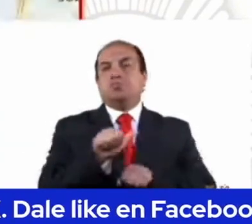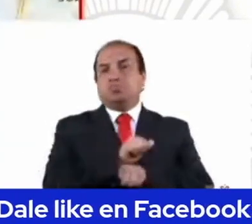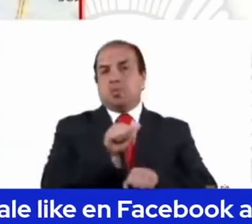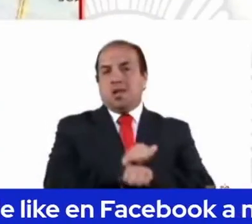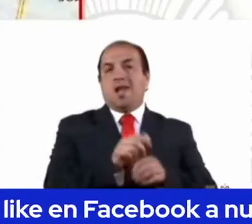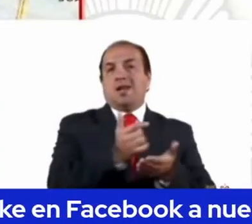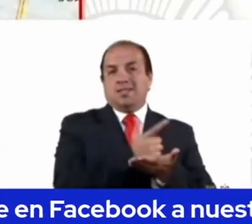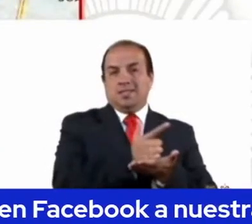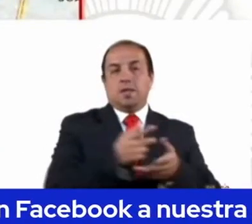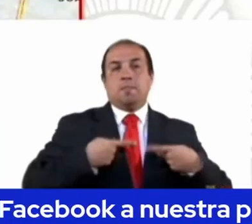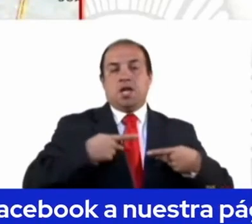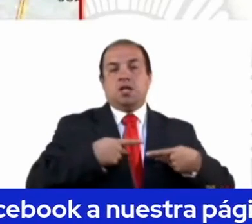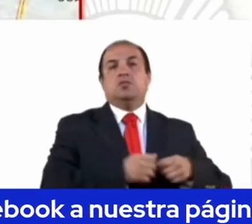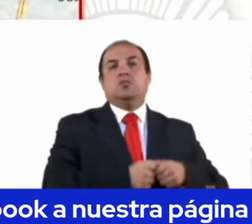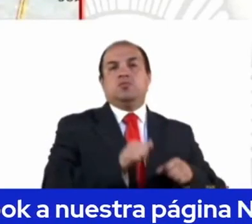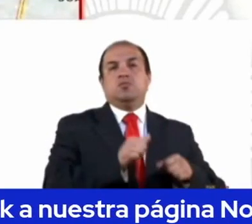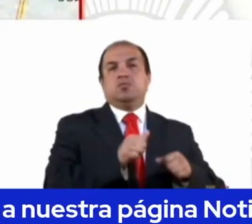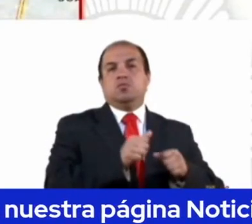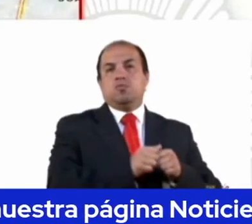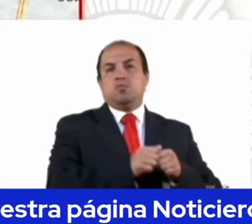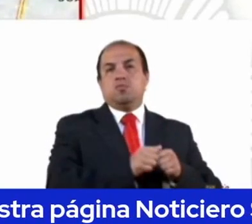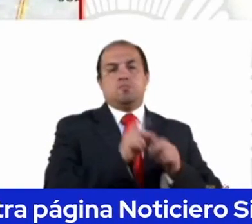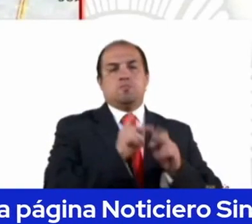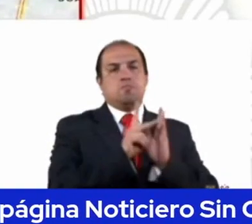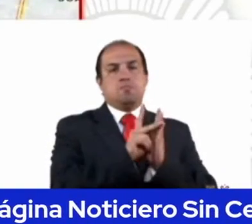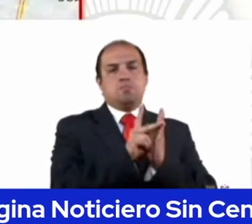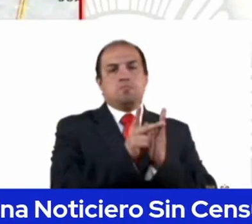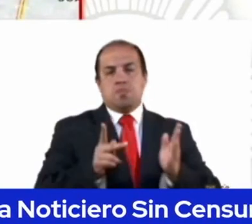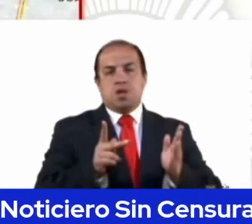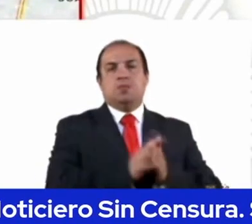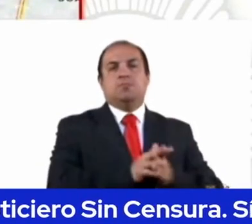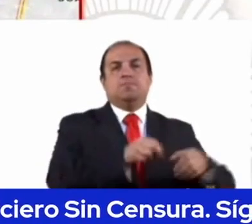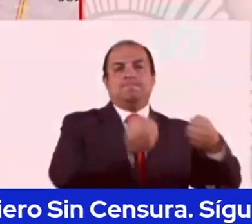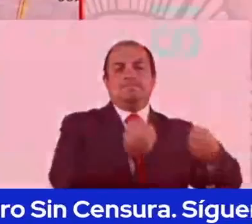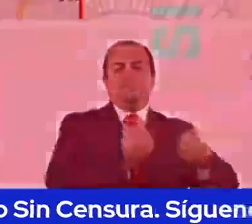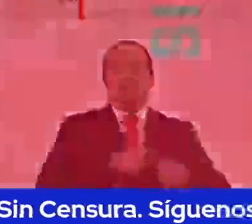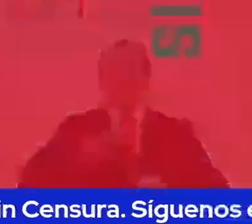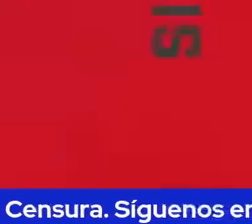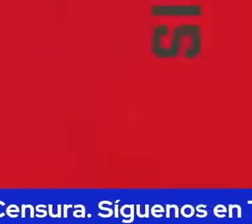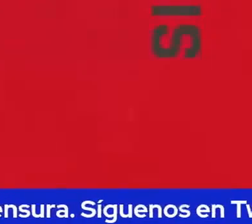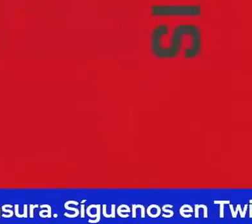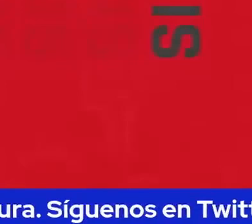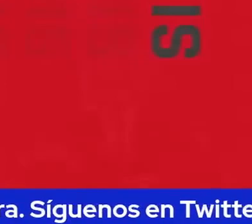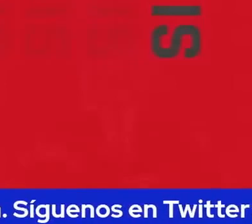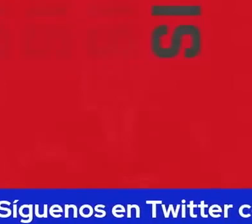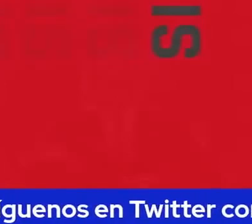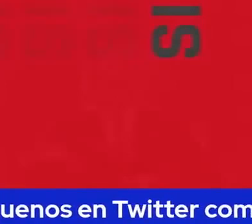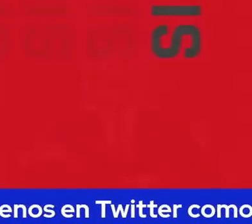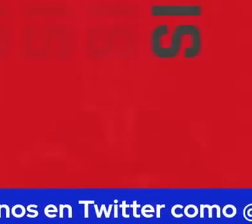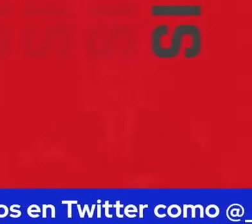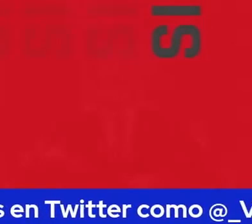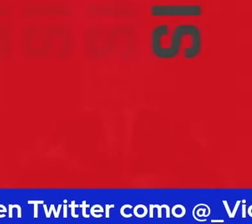Esta organización criminal está dedicada al narcomenudeo, a la extorsión y al sicariato. Y me detengo